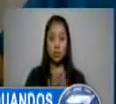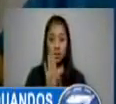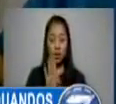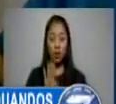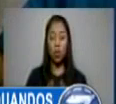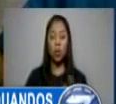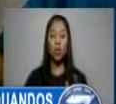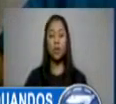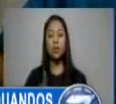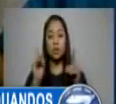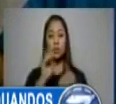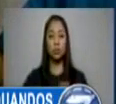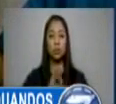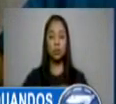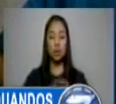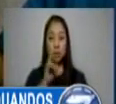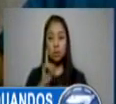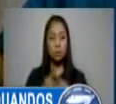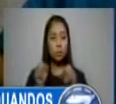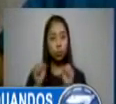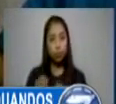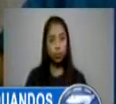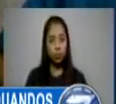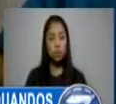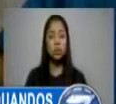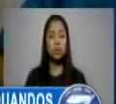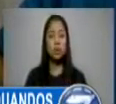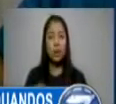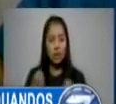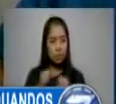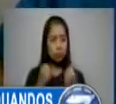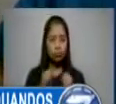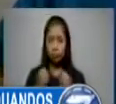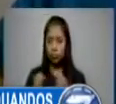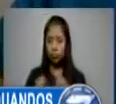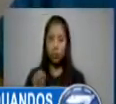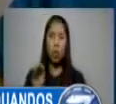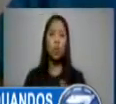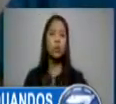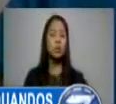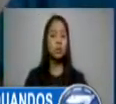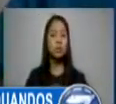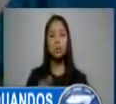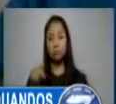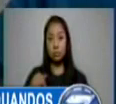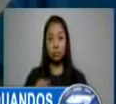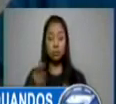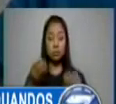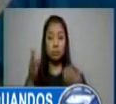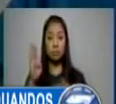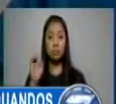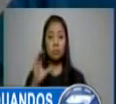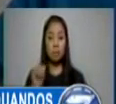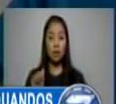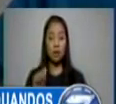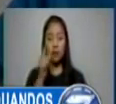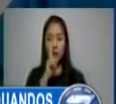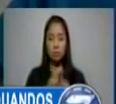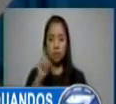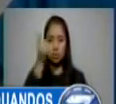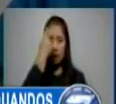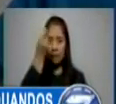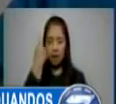Social el poder crear las condiciones para estas becas. Y